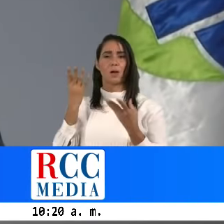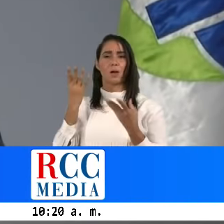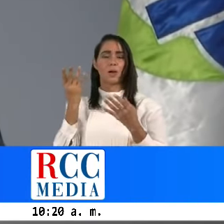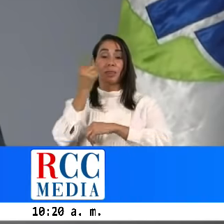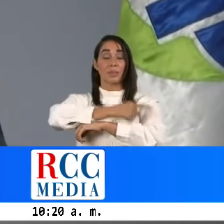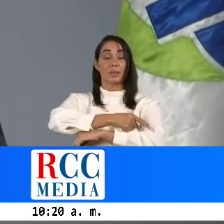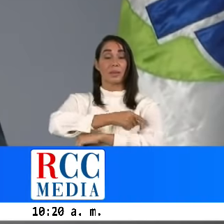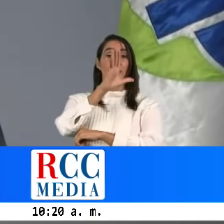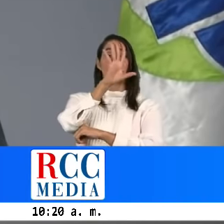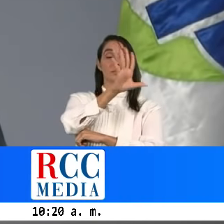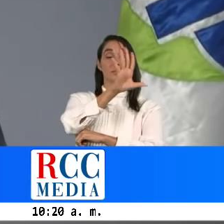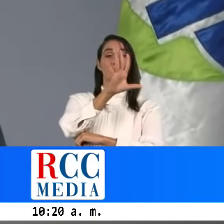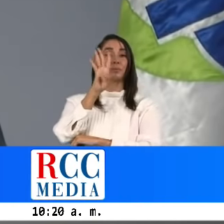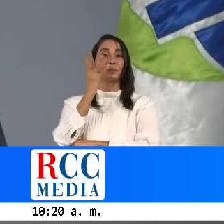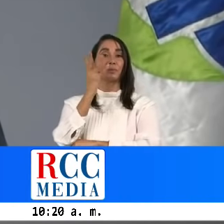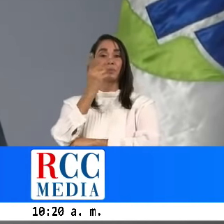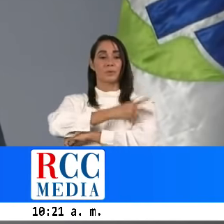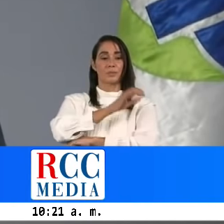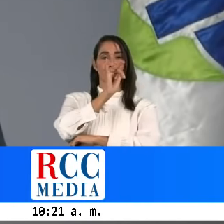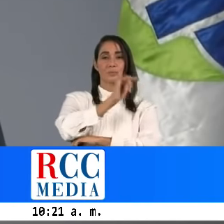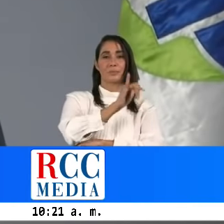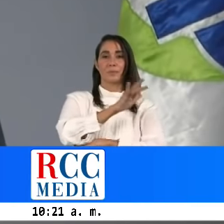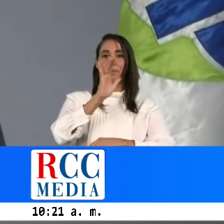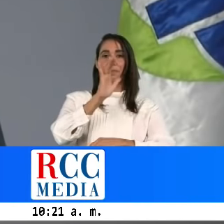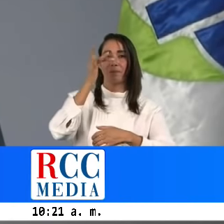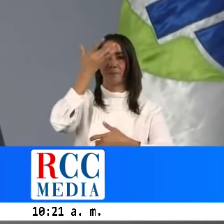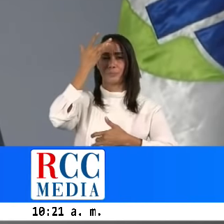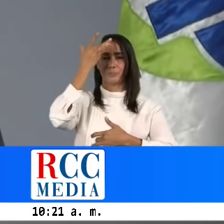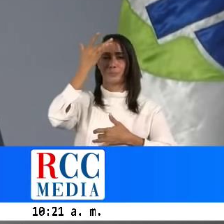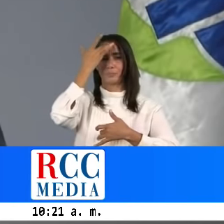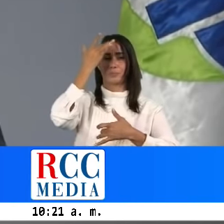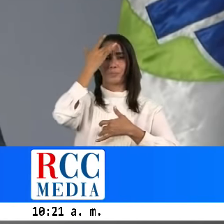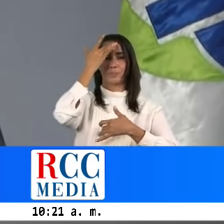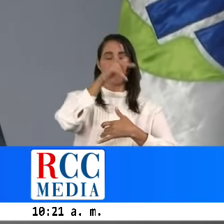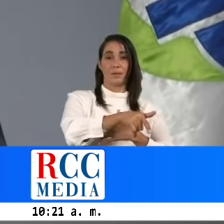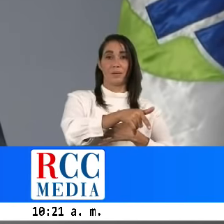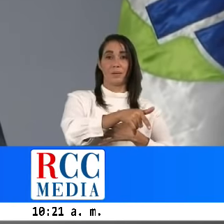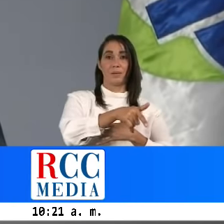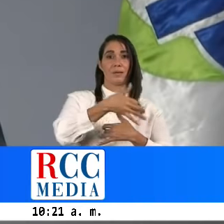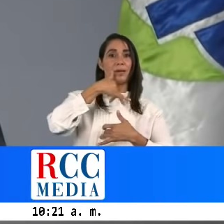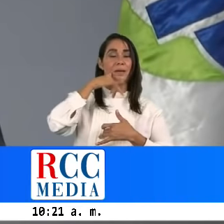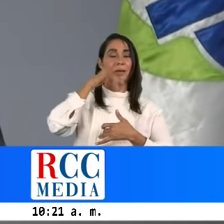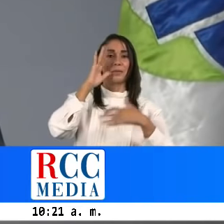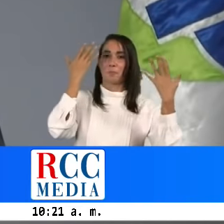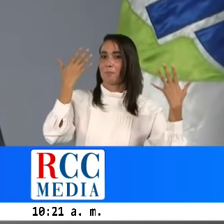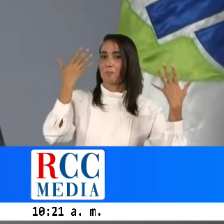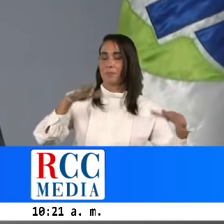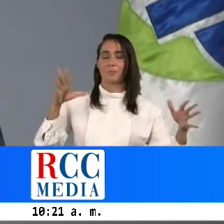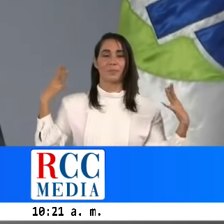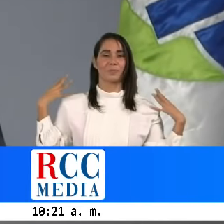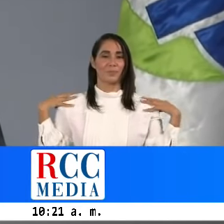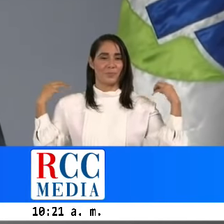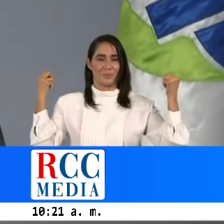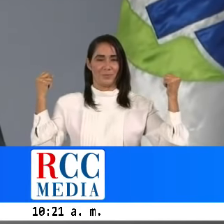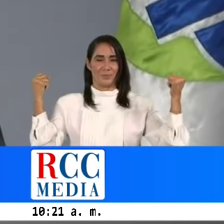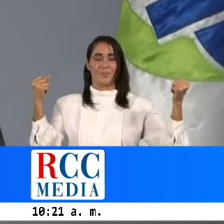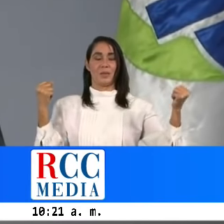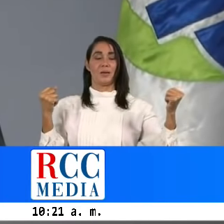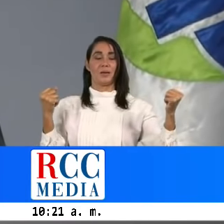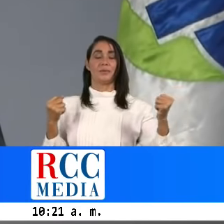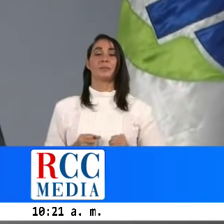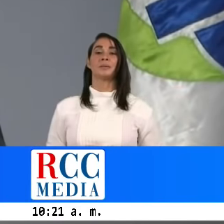54 días de internamiento en ese centro de salud. Ello es